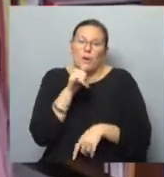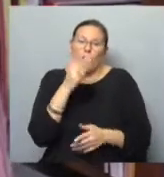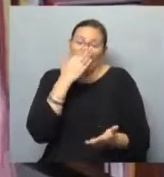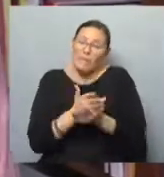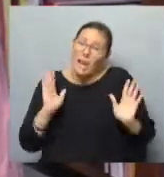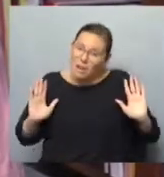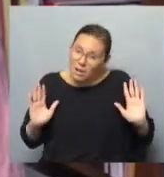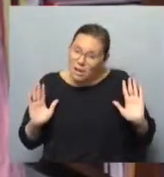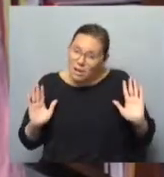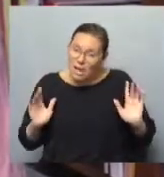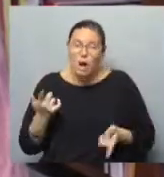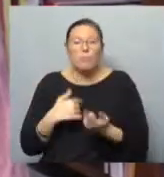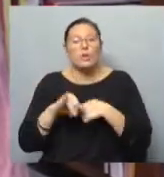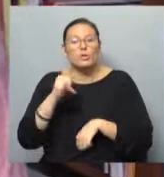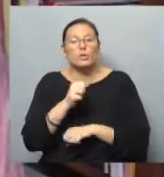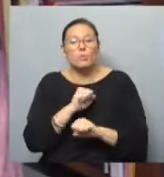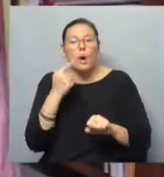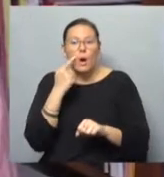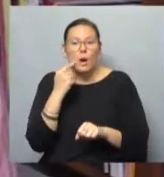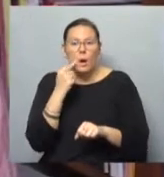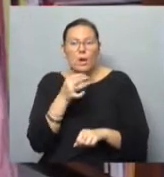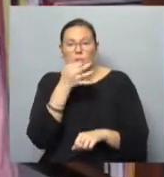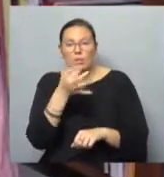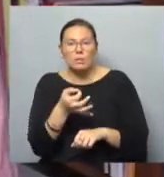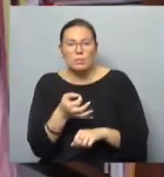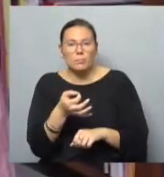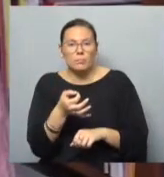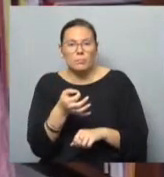final, pero sí puedo decir que